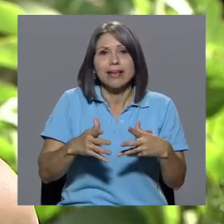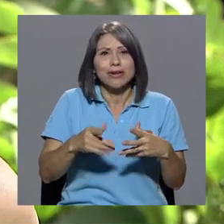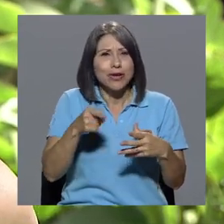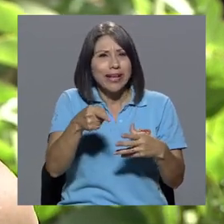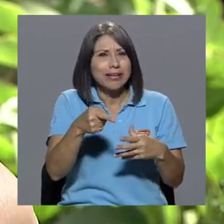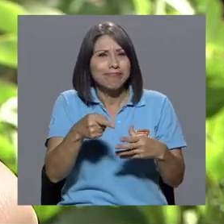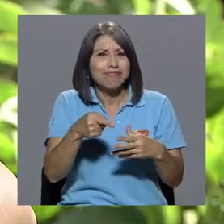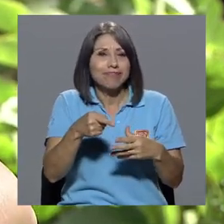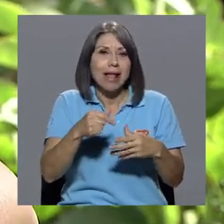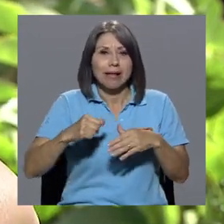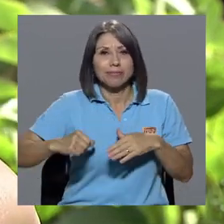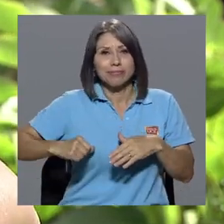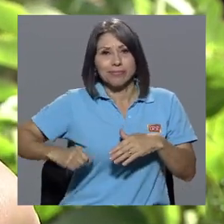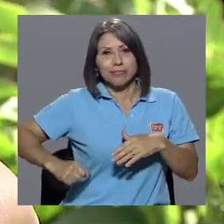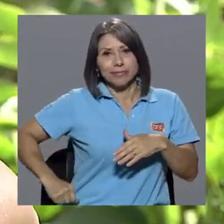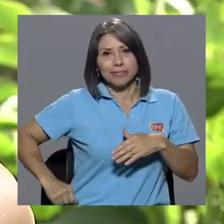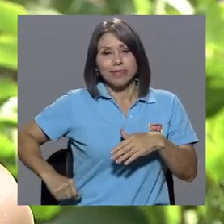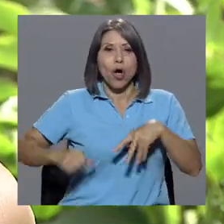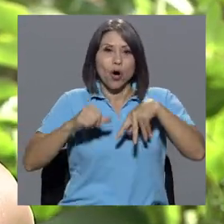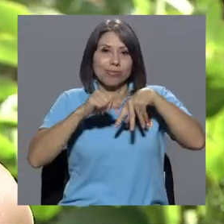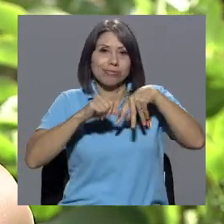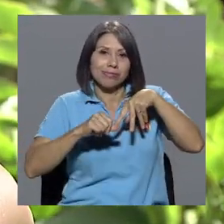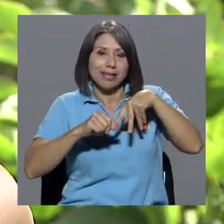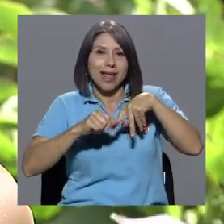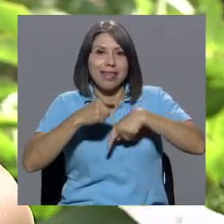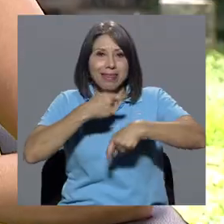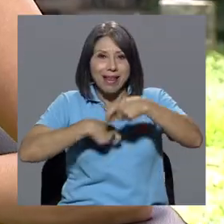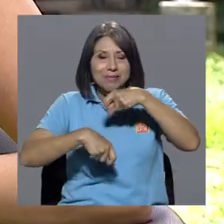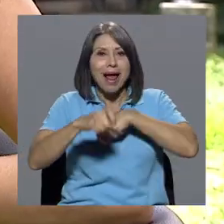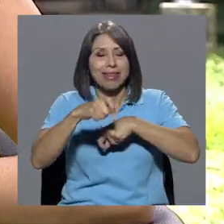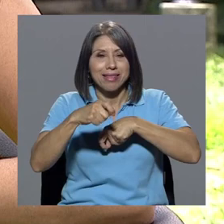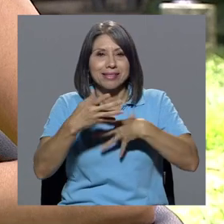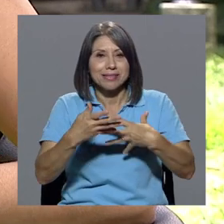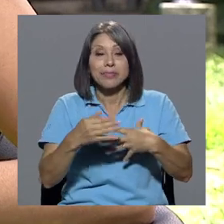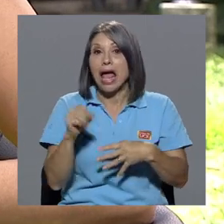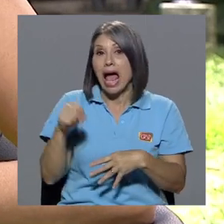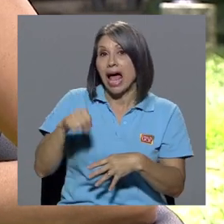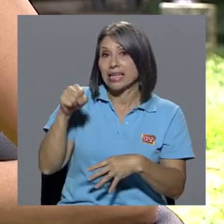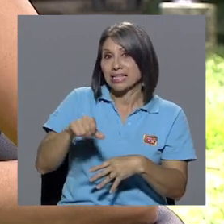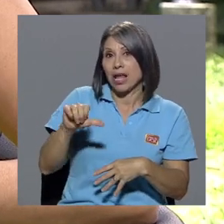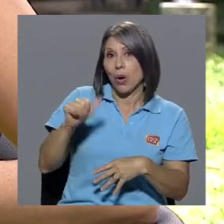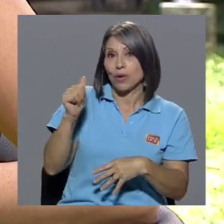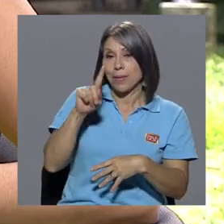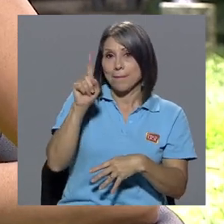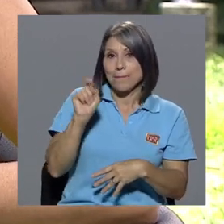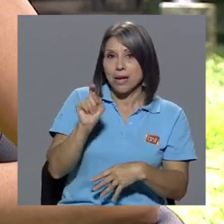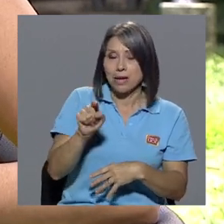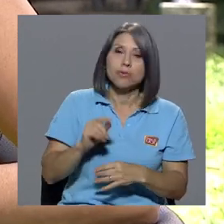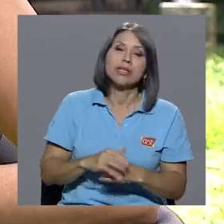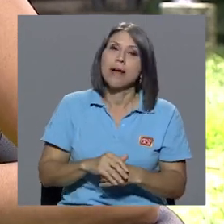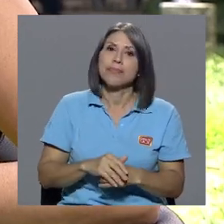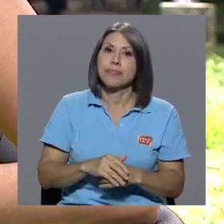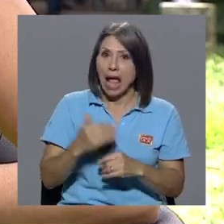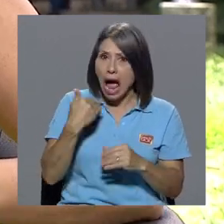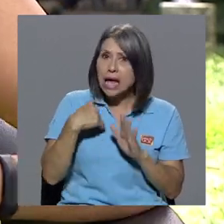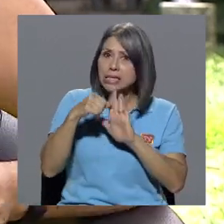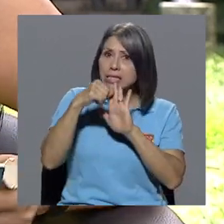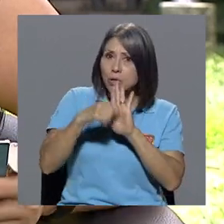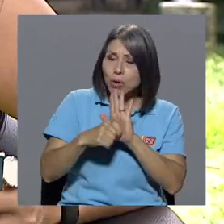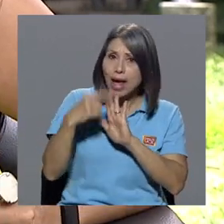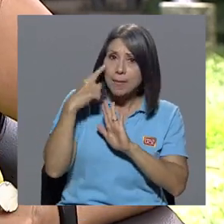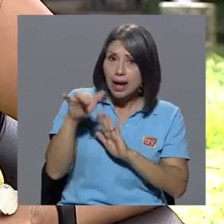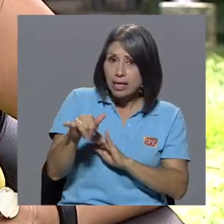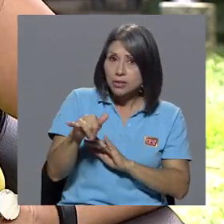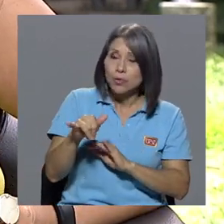los famosos trasplantes, ¿verdad? De cadera y de rodilla. Okay. Sí, esa era otra de las preguntas, que si hay cirugía